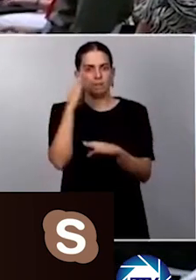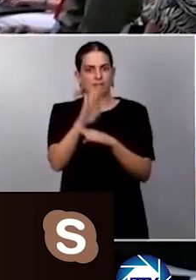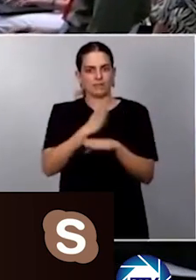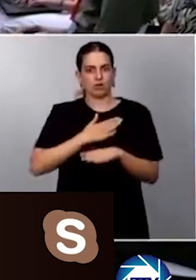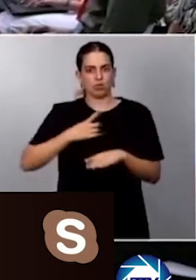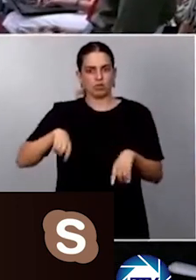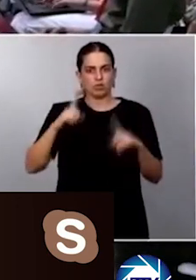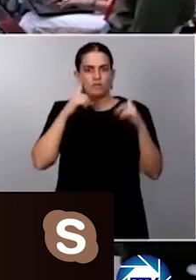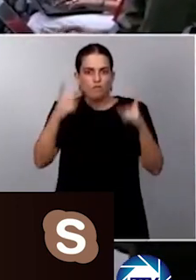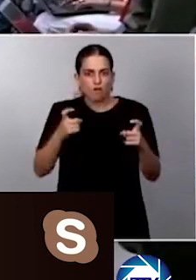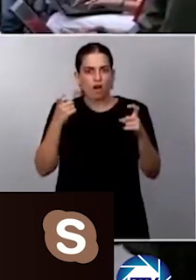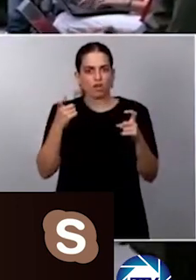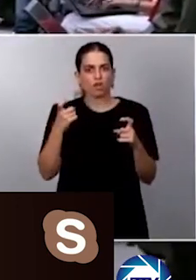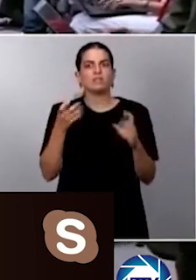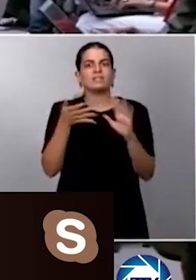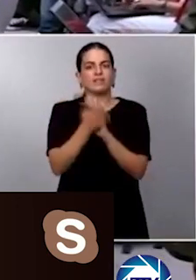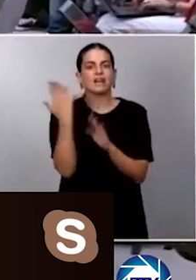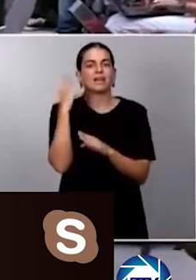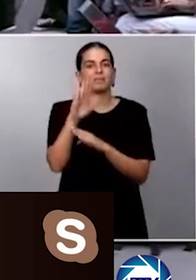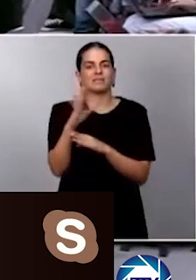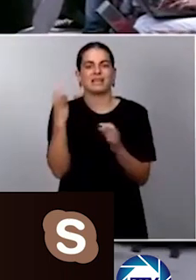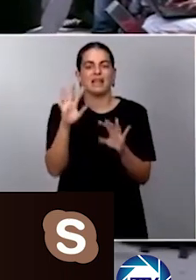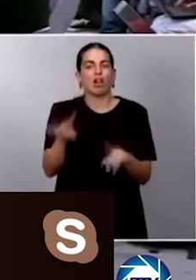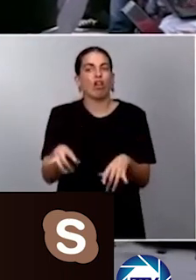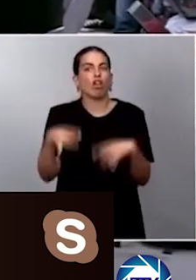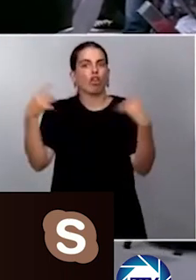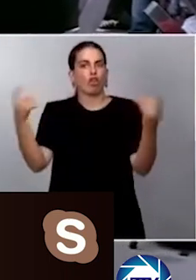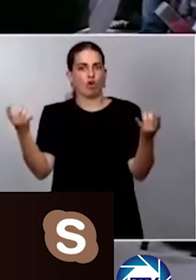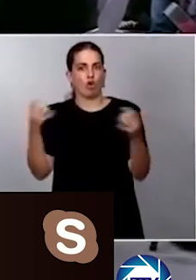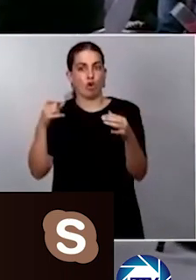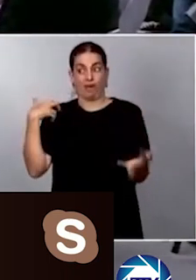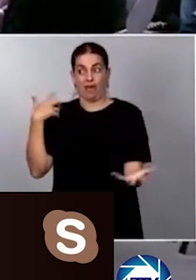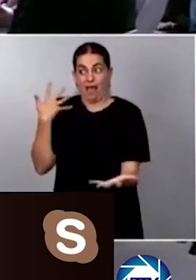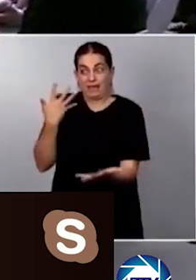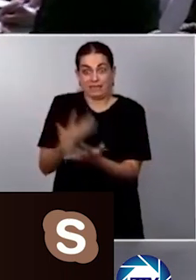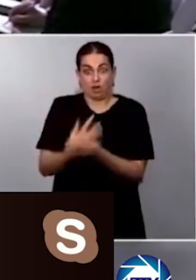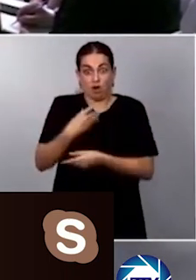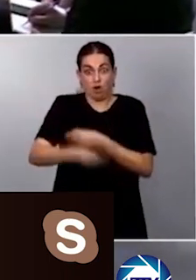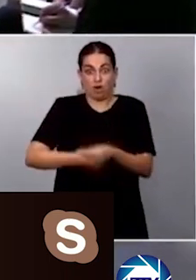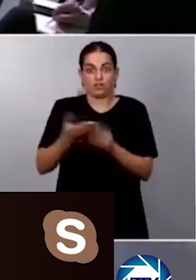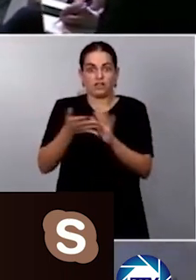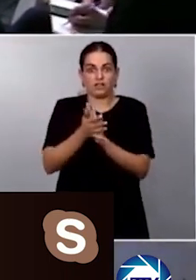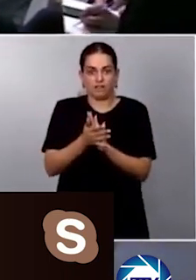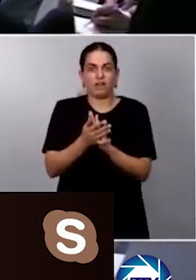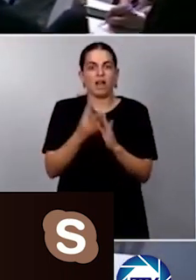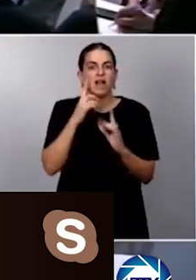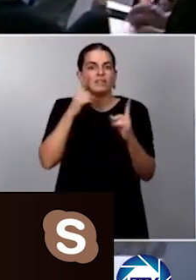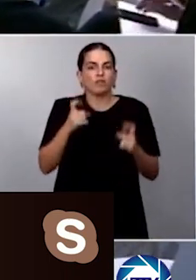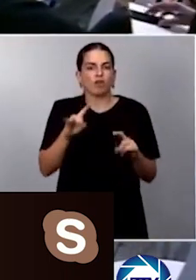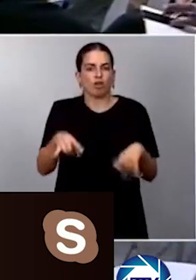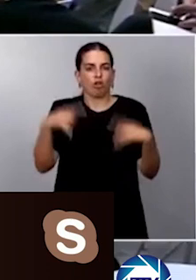clásico la guerra de putin francos y la pandemia pero los culpables serán los banqueros los empresarios